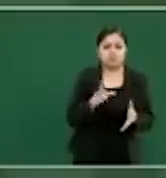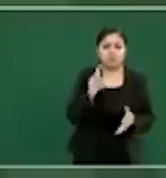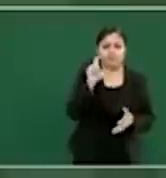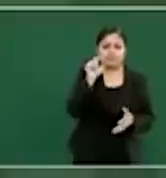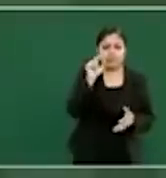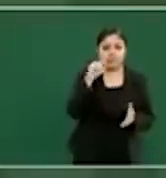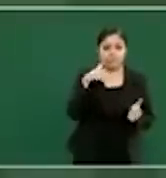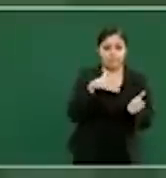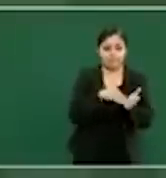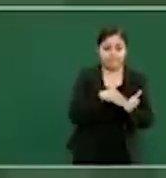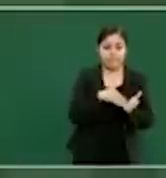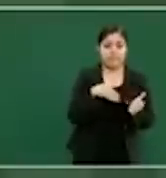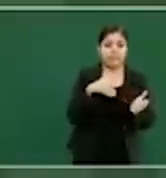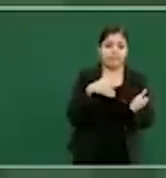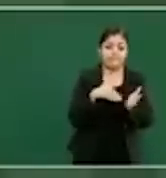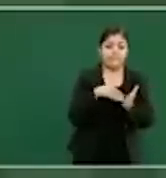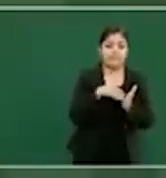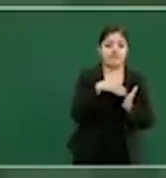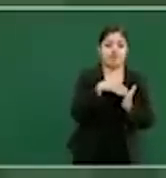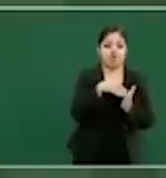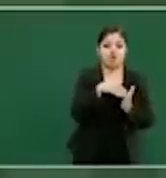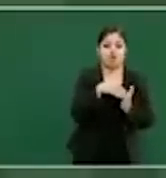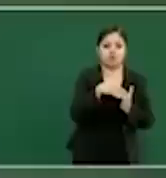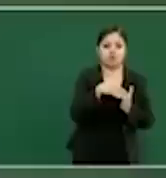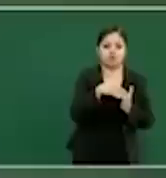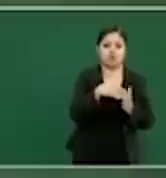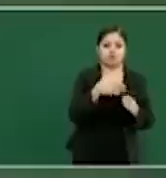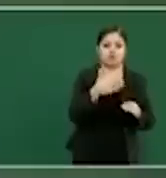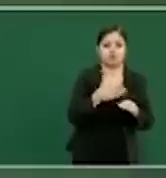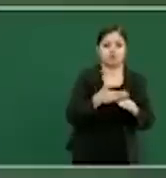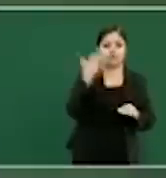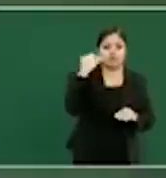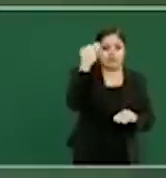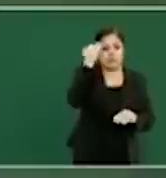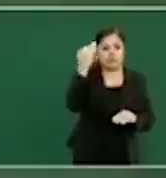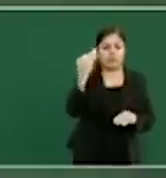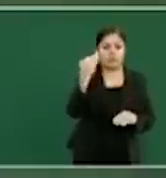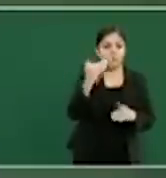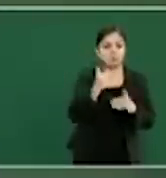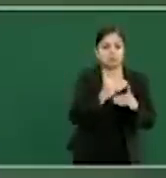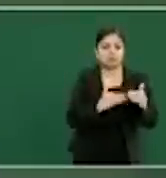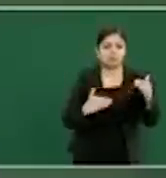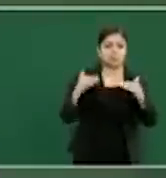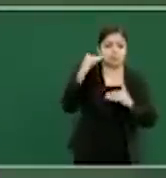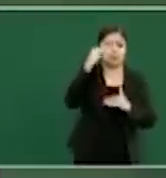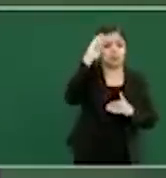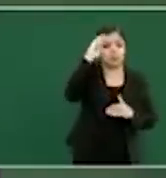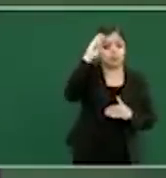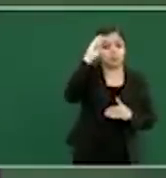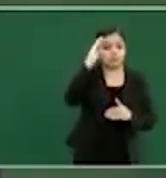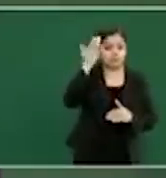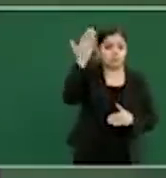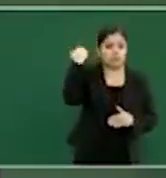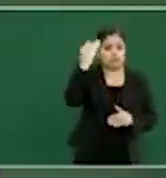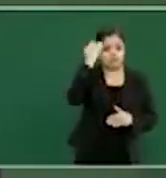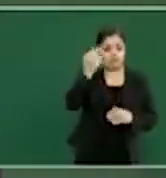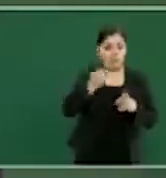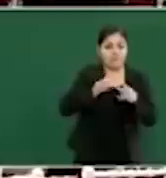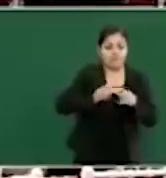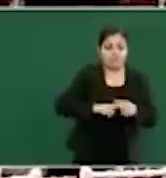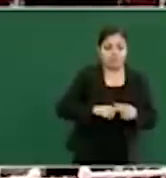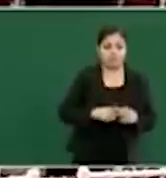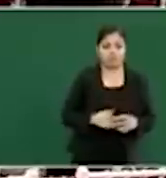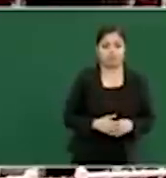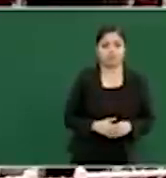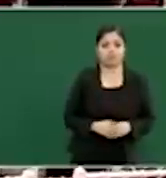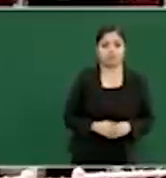20,000 millones arriba de lo que obtuvieron en el mismo periodo en la administración pasada. ¿Cuál sería